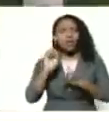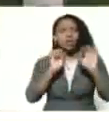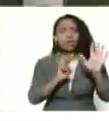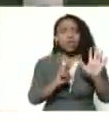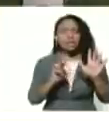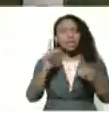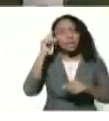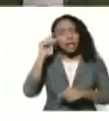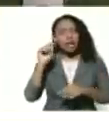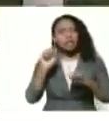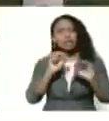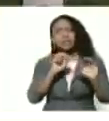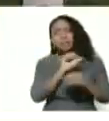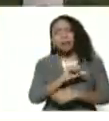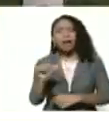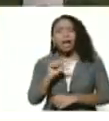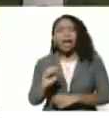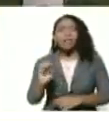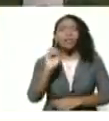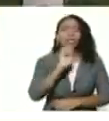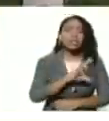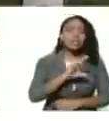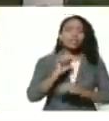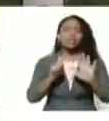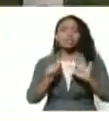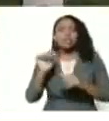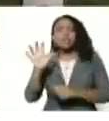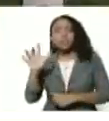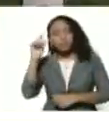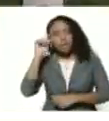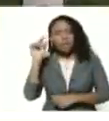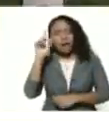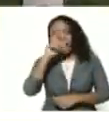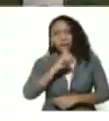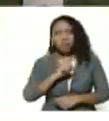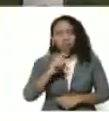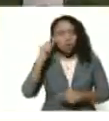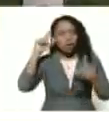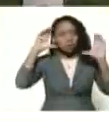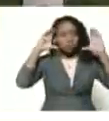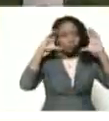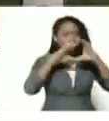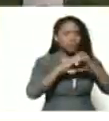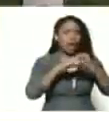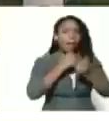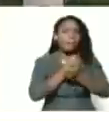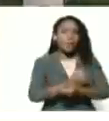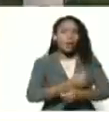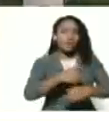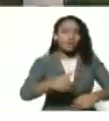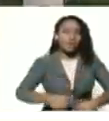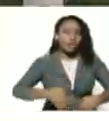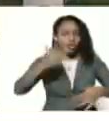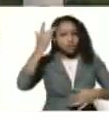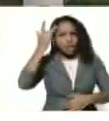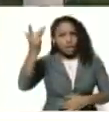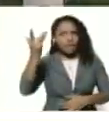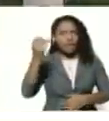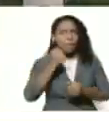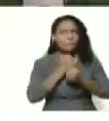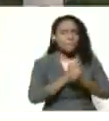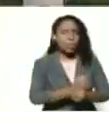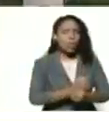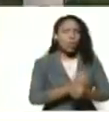días de la semana, de los 365 días del año, dedicarle nuestro amor, nuestro esfuerzo, nuestra inteligencia, nuestra